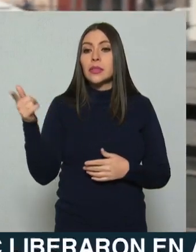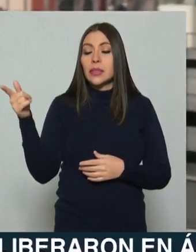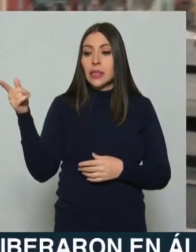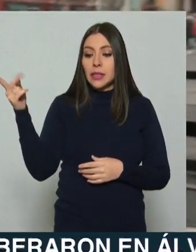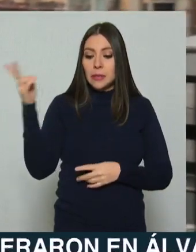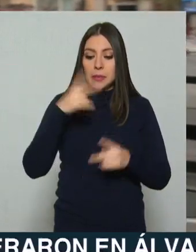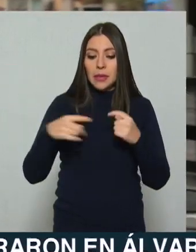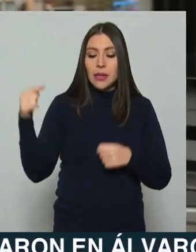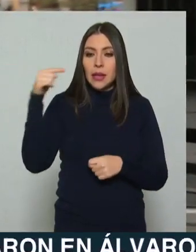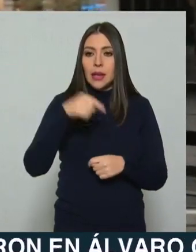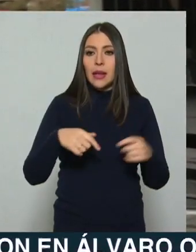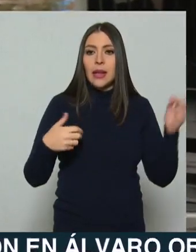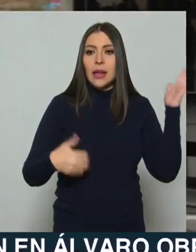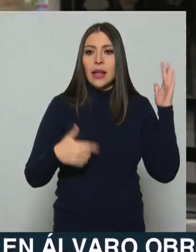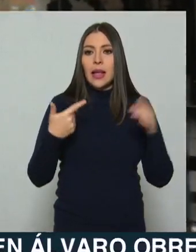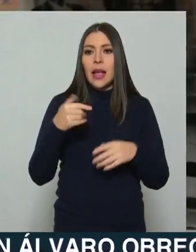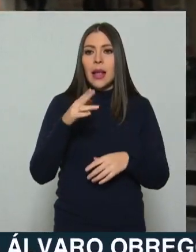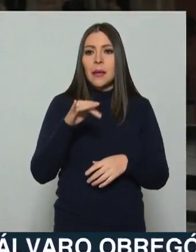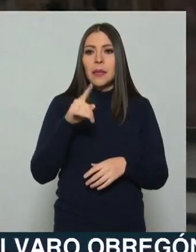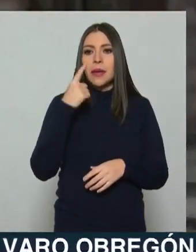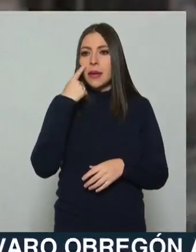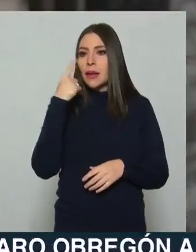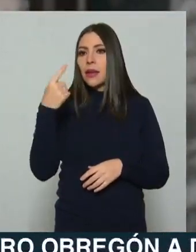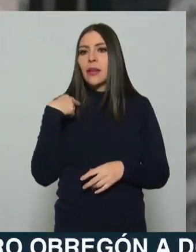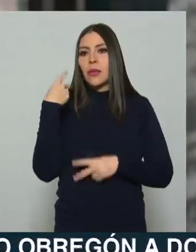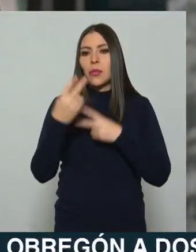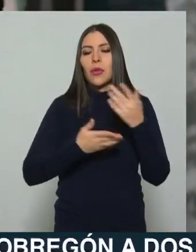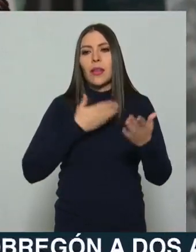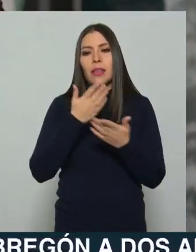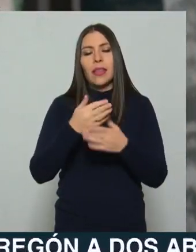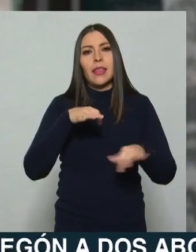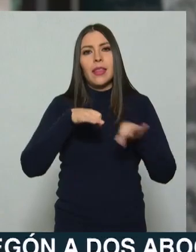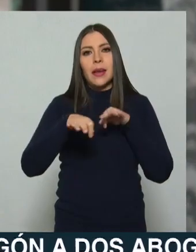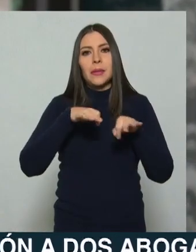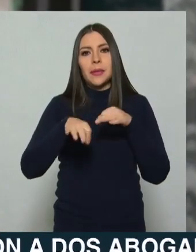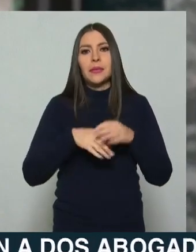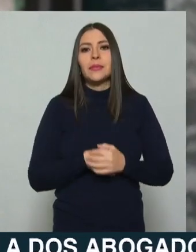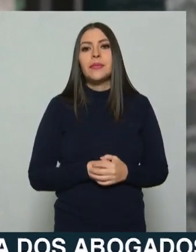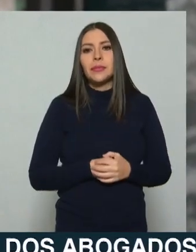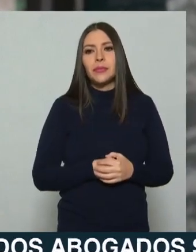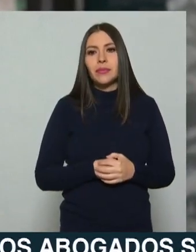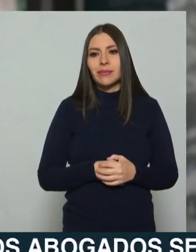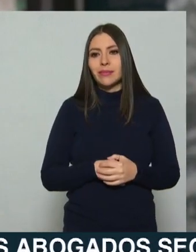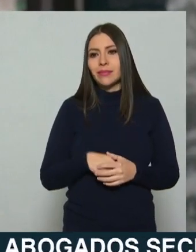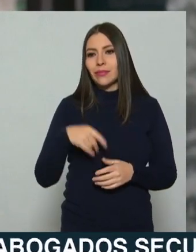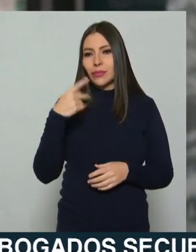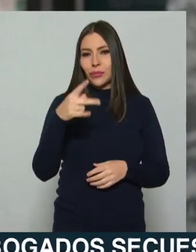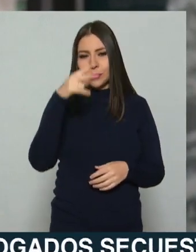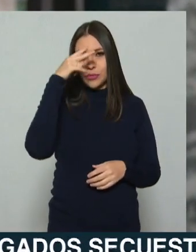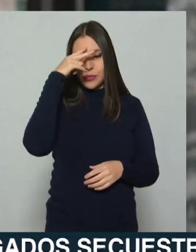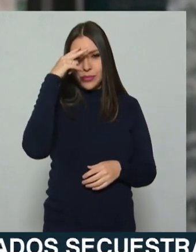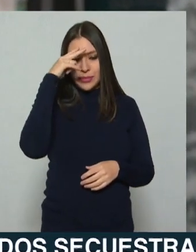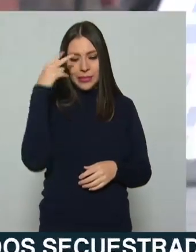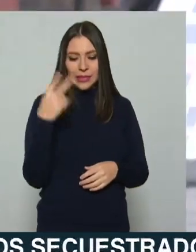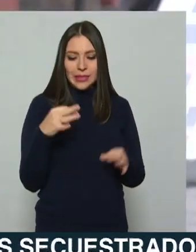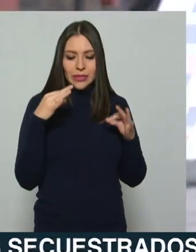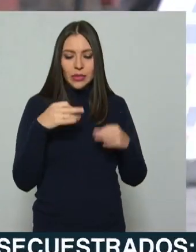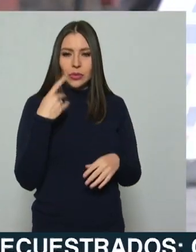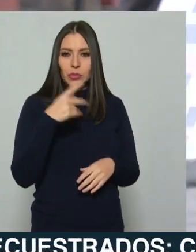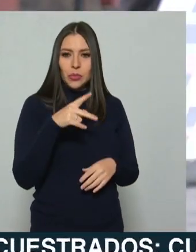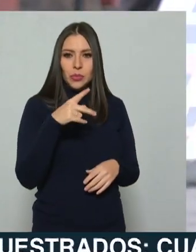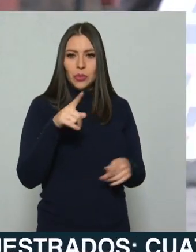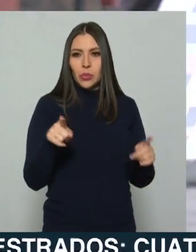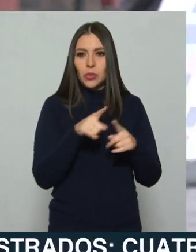Garibaldi, viene a trabajar. La música vernácula es un elemento cultural que representa a los mexicanos en cualquier parte del mundo. Por